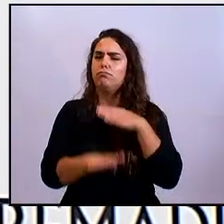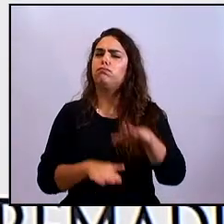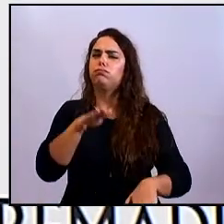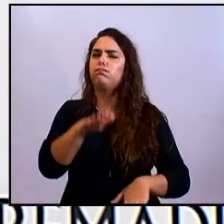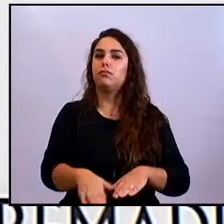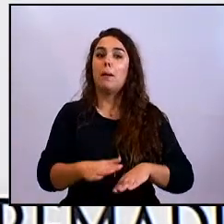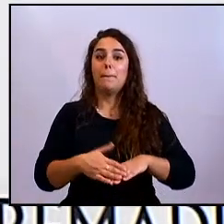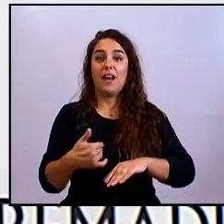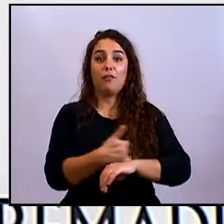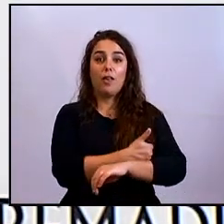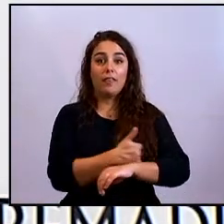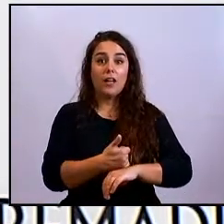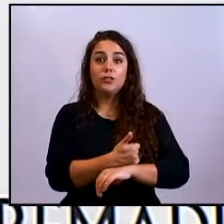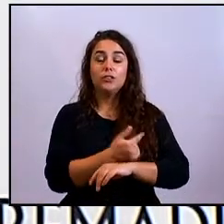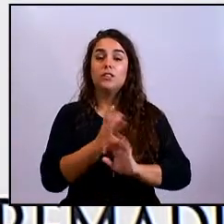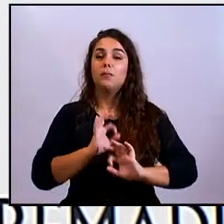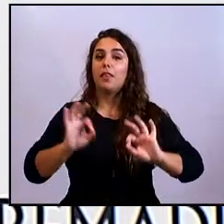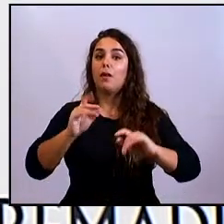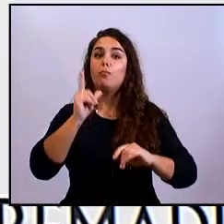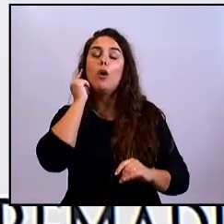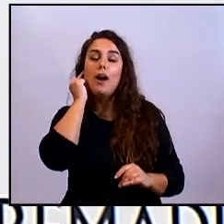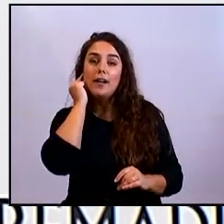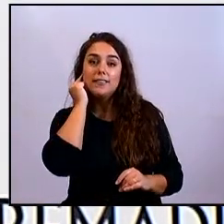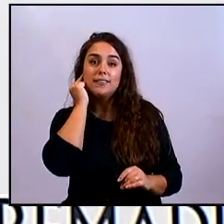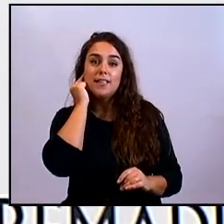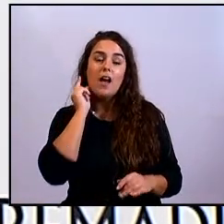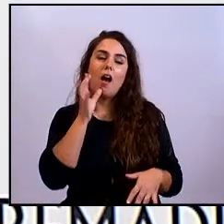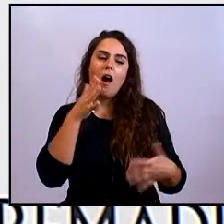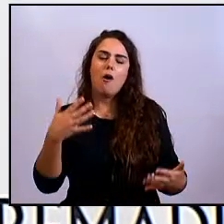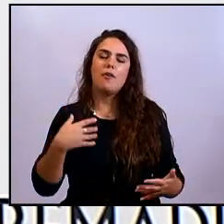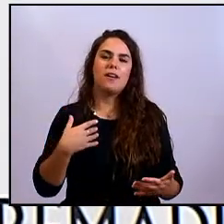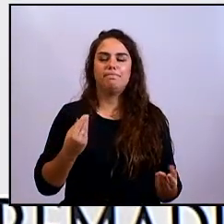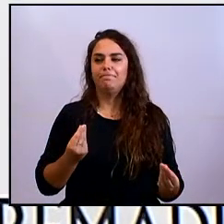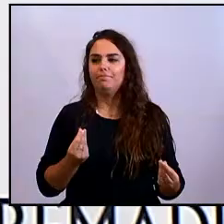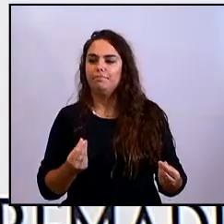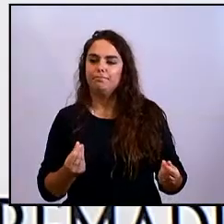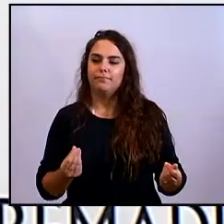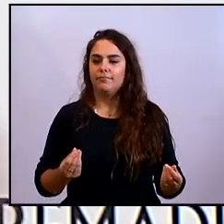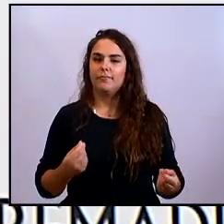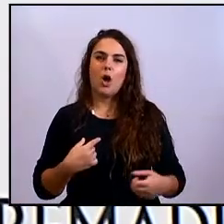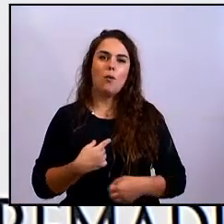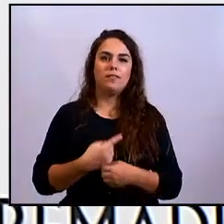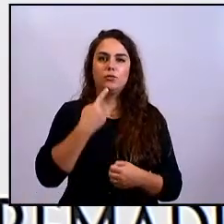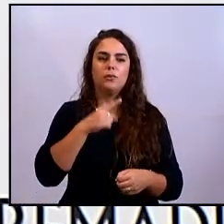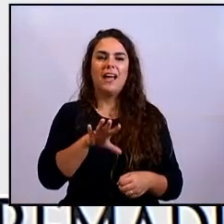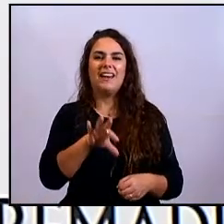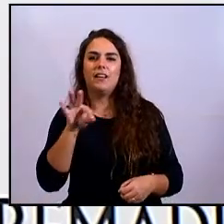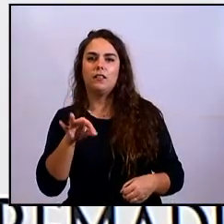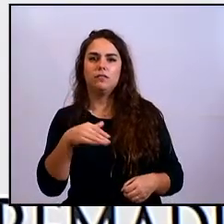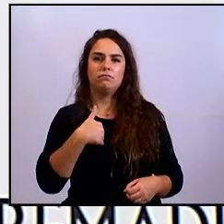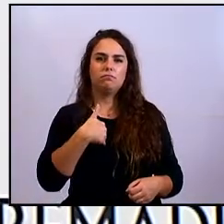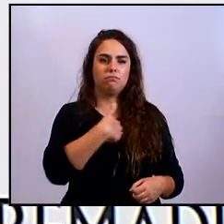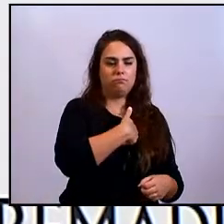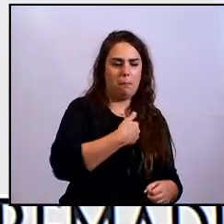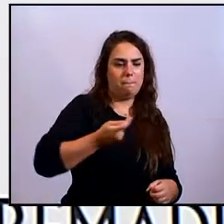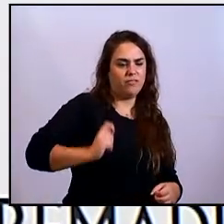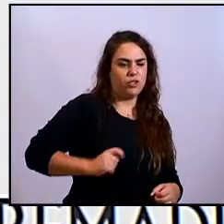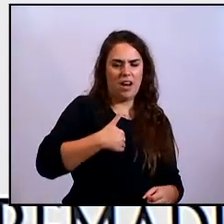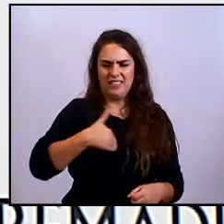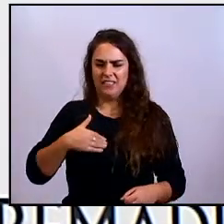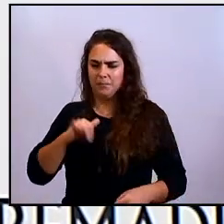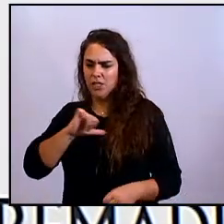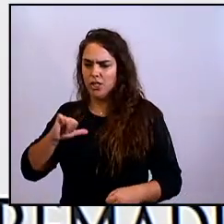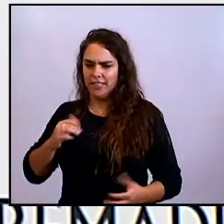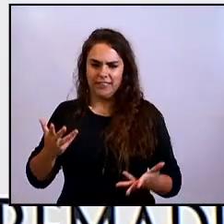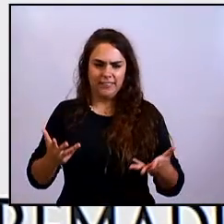los ciudadanos, especialmente las mujeres, no se vean obligados a tener que elegir entre vida profesional o vida personal. Por